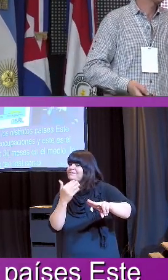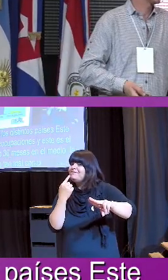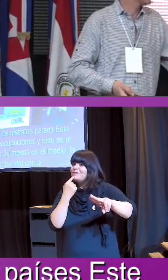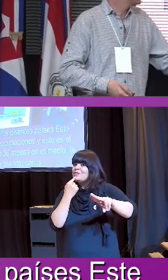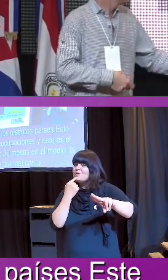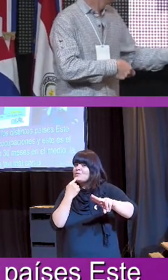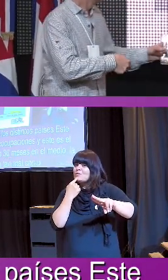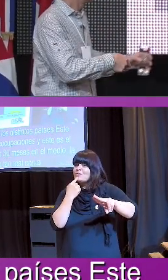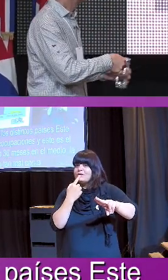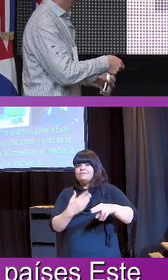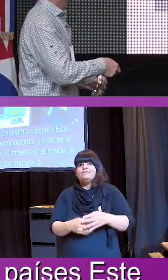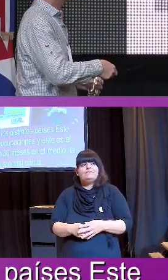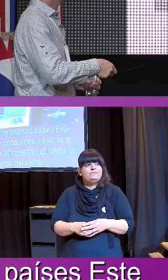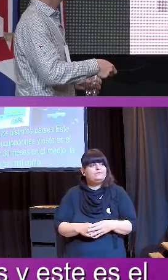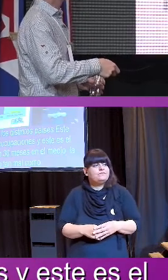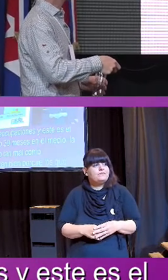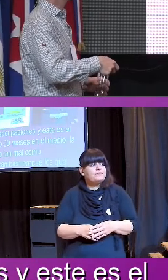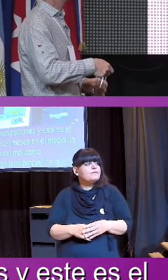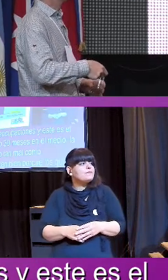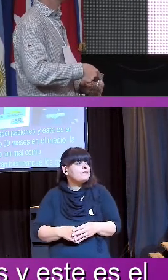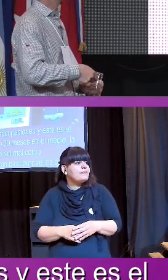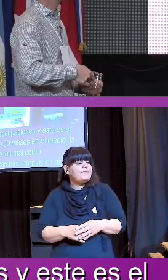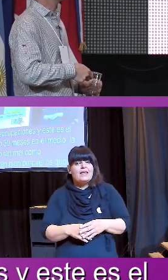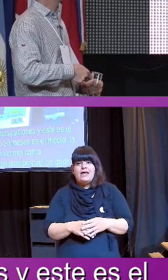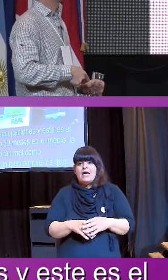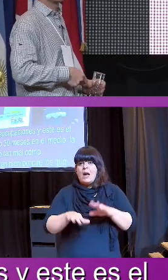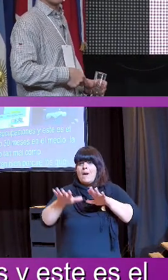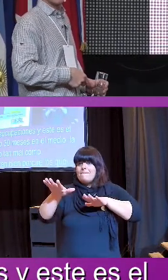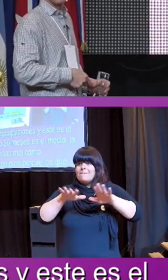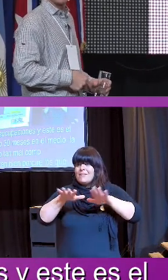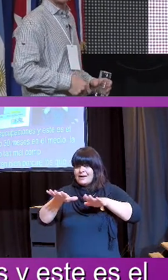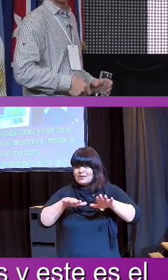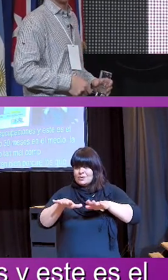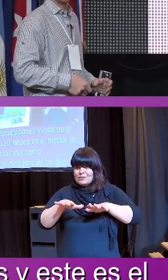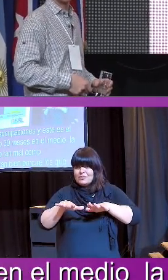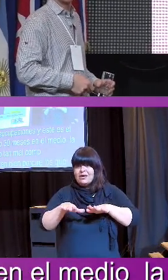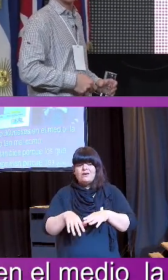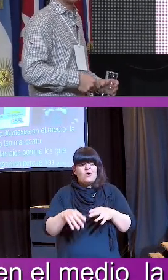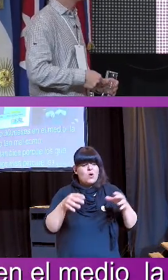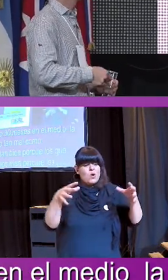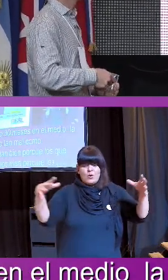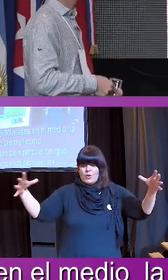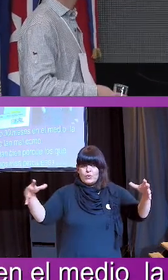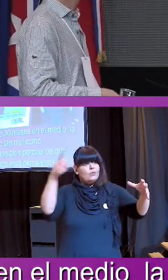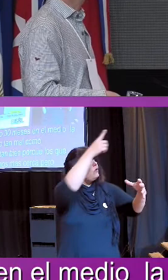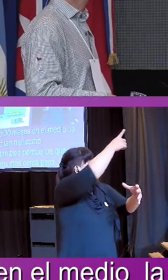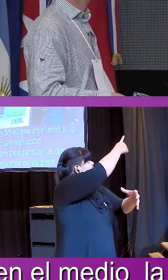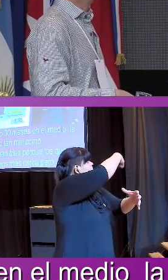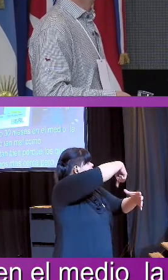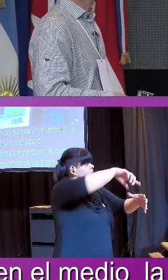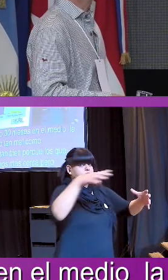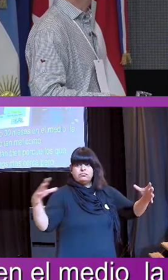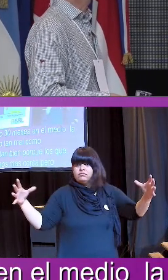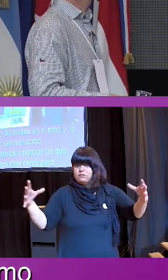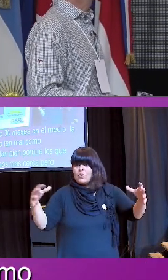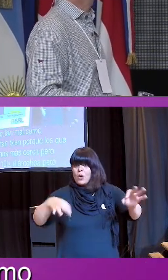más cerca, pero fíjense que el 20% tiene que viajar 100 kilómetros para recibir el diagnóstico. Tuvo que viajar, ¿sí? Algunos fuera